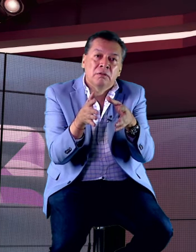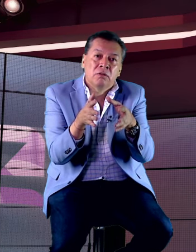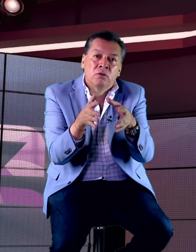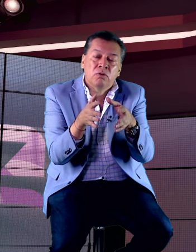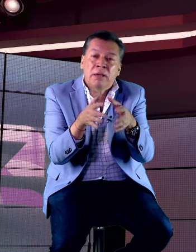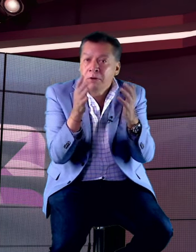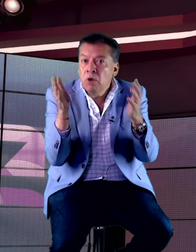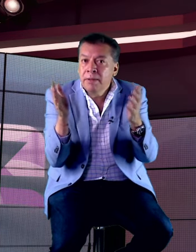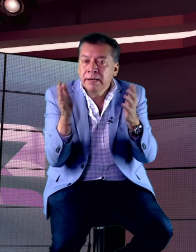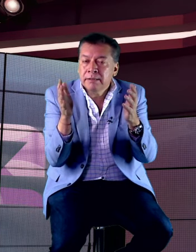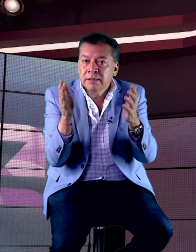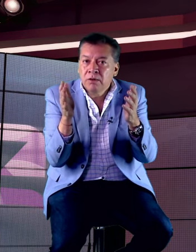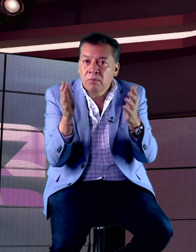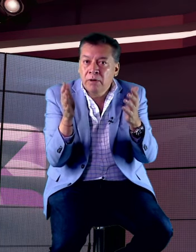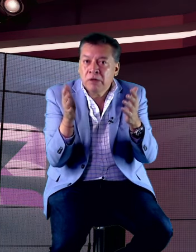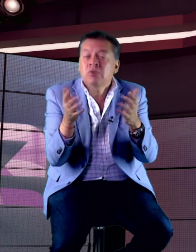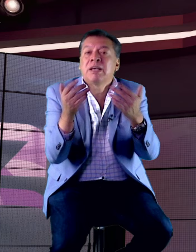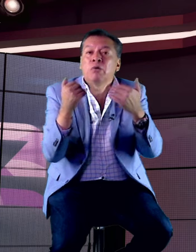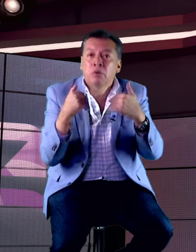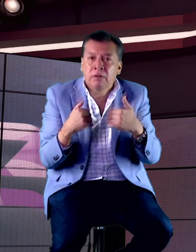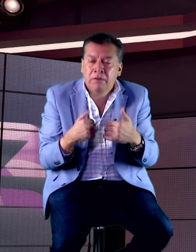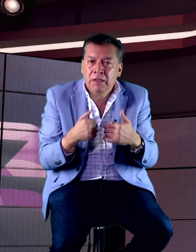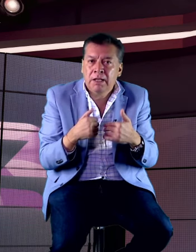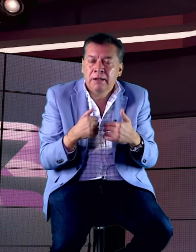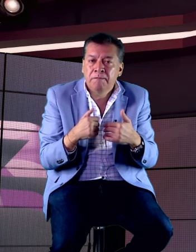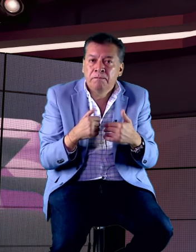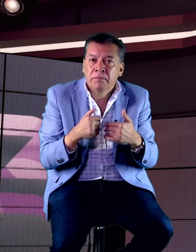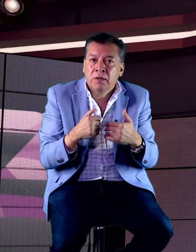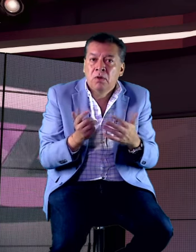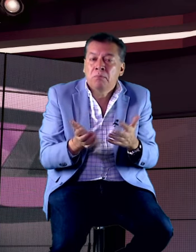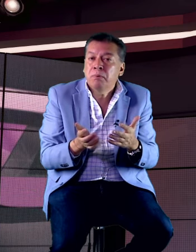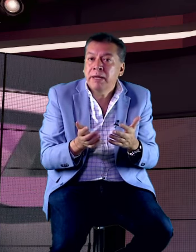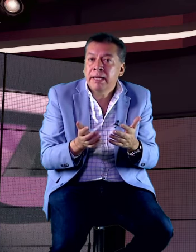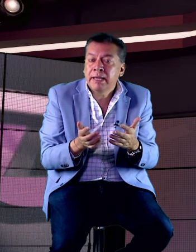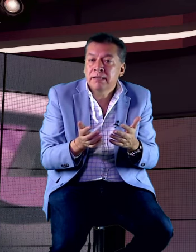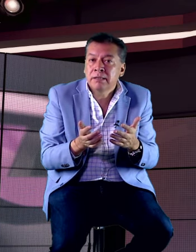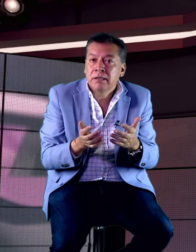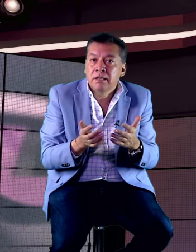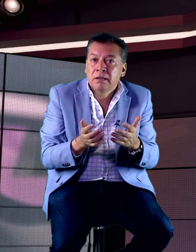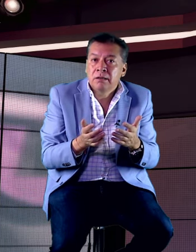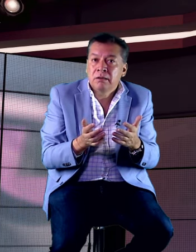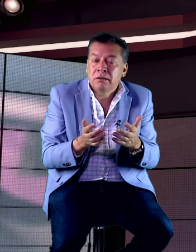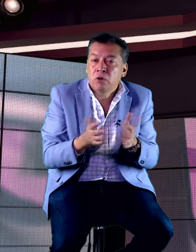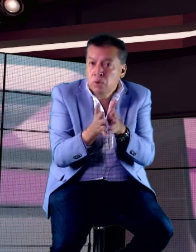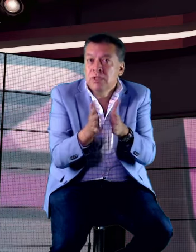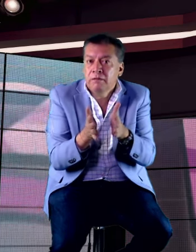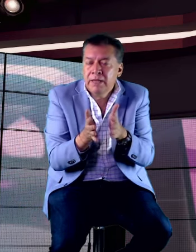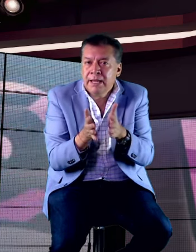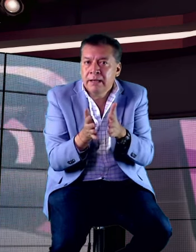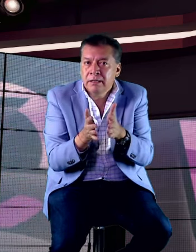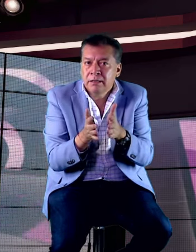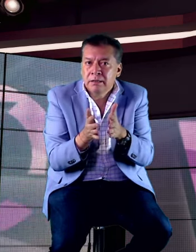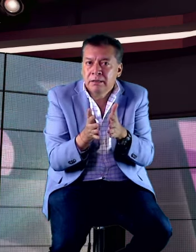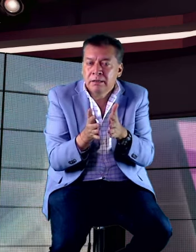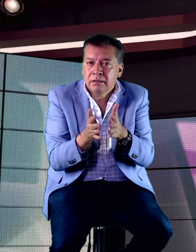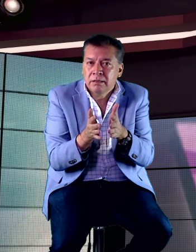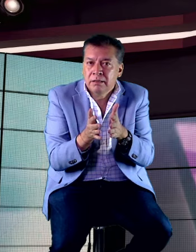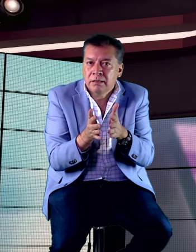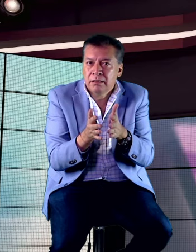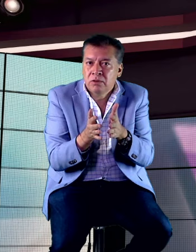los amlovers como ellos se autodefinen pues lo